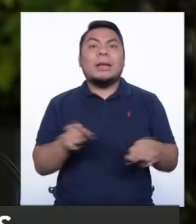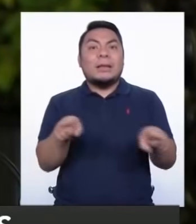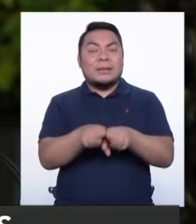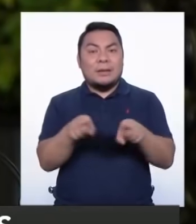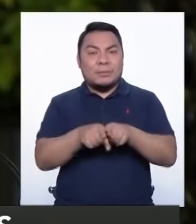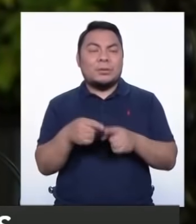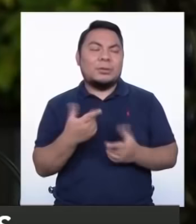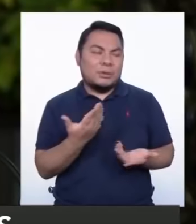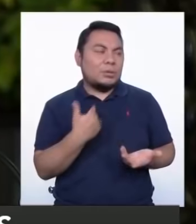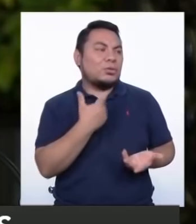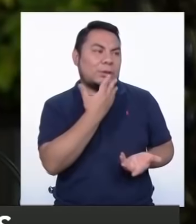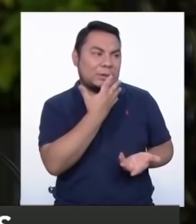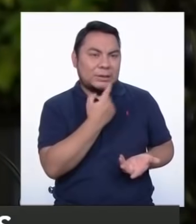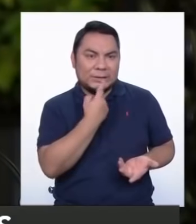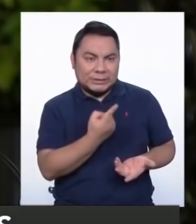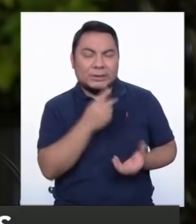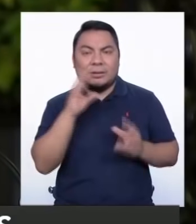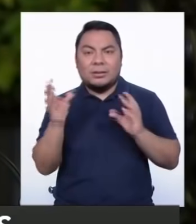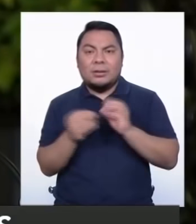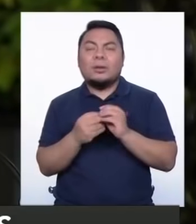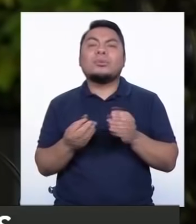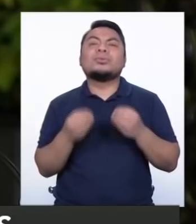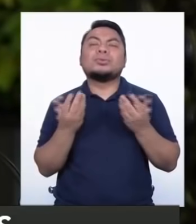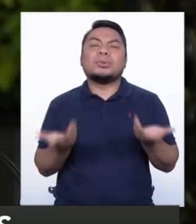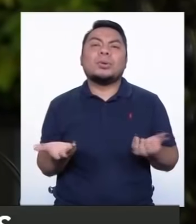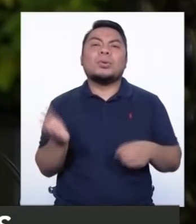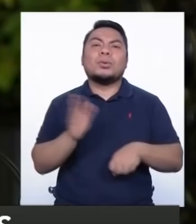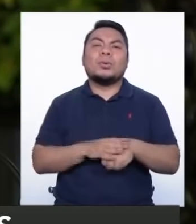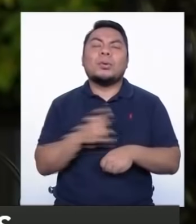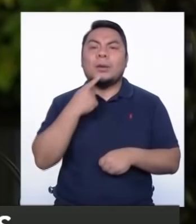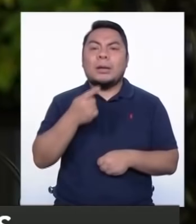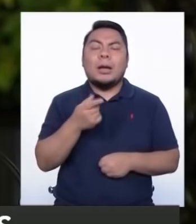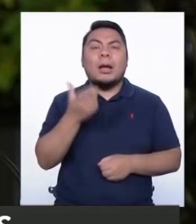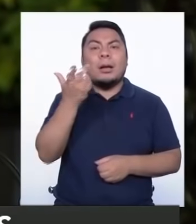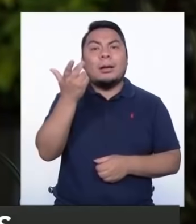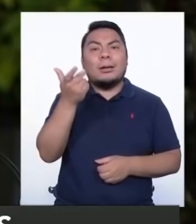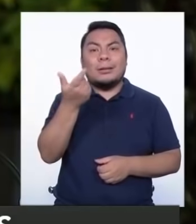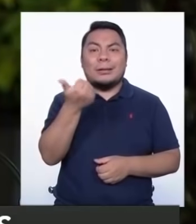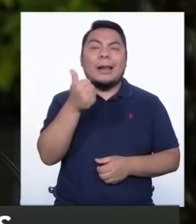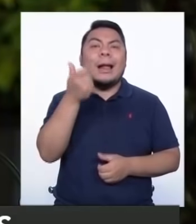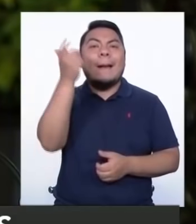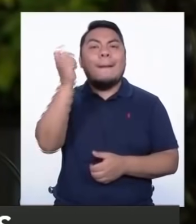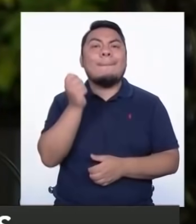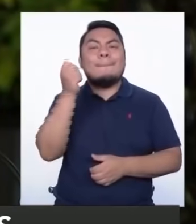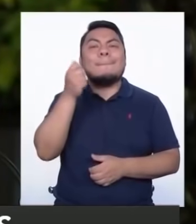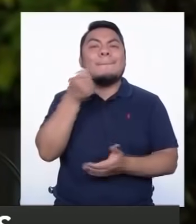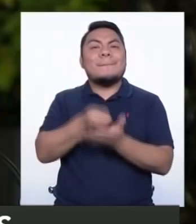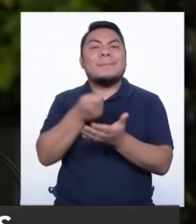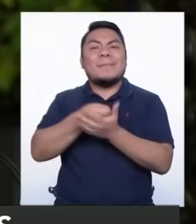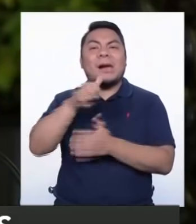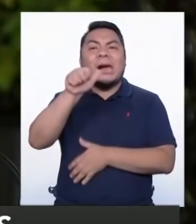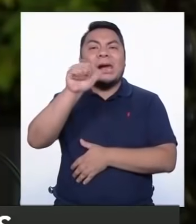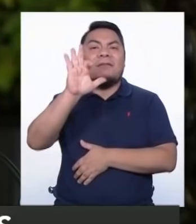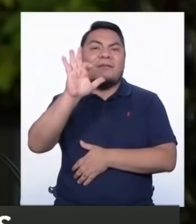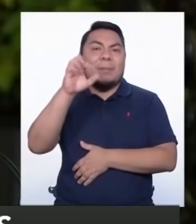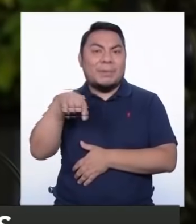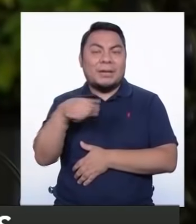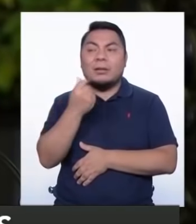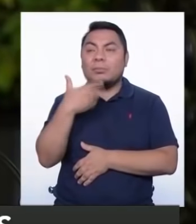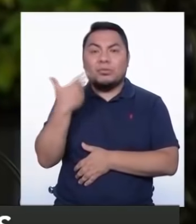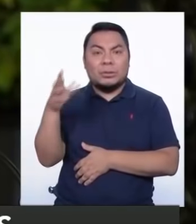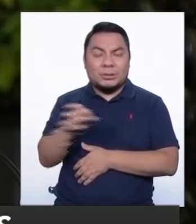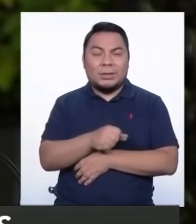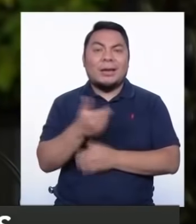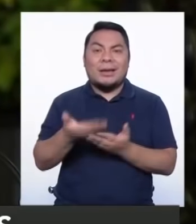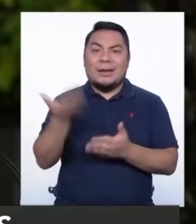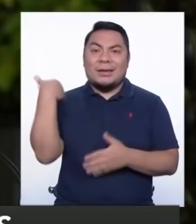quisiera complementar con la medida de liberación de algunos fondos de pensiones. Como le hemos dicho antes, durante